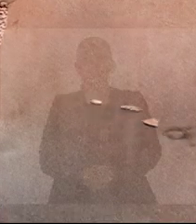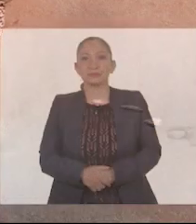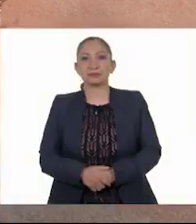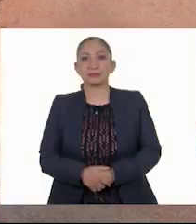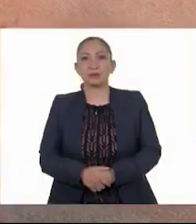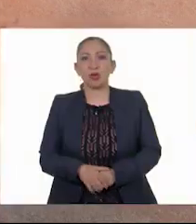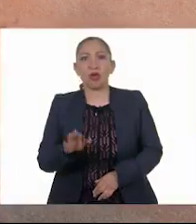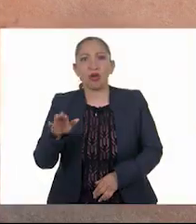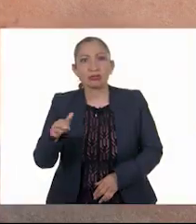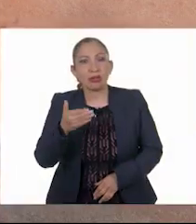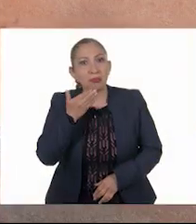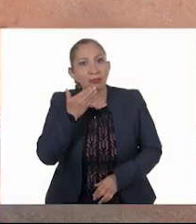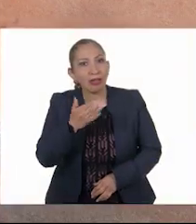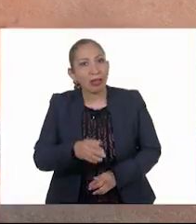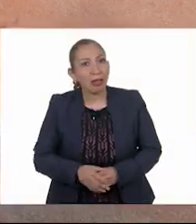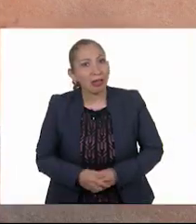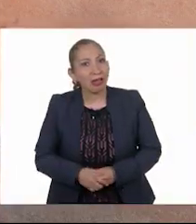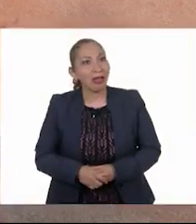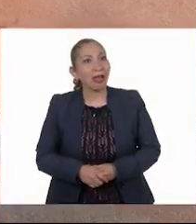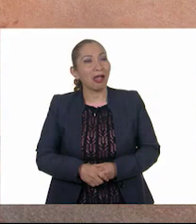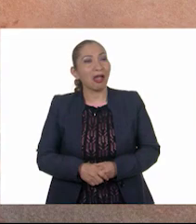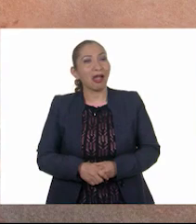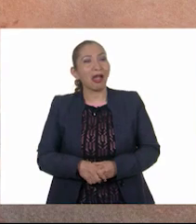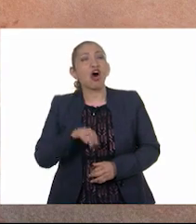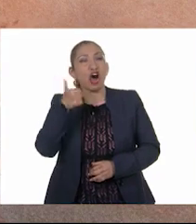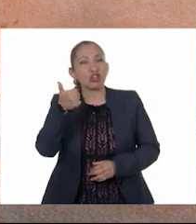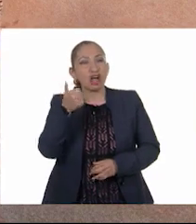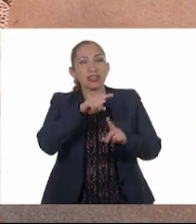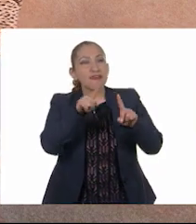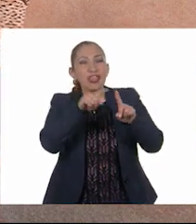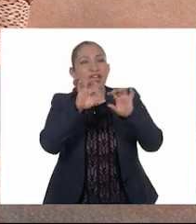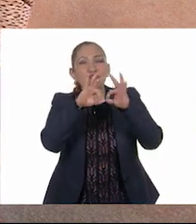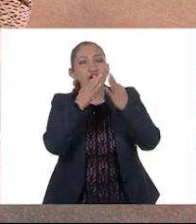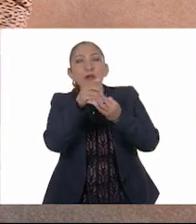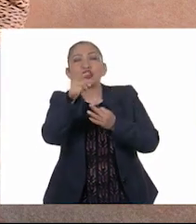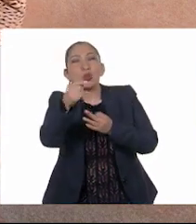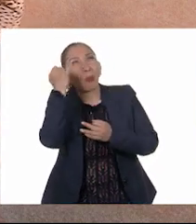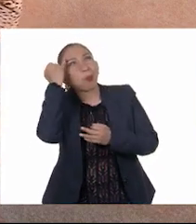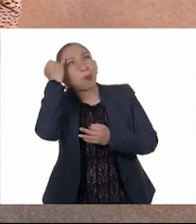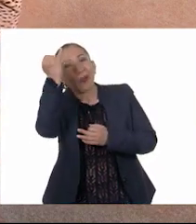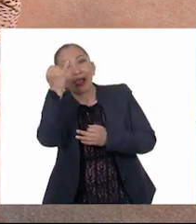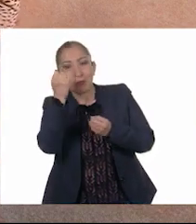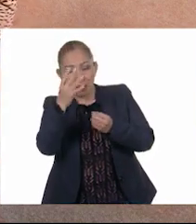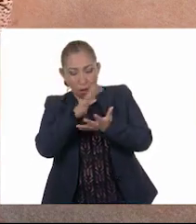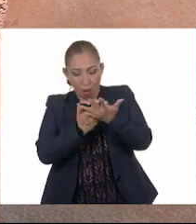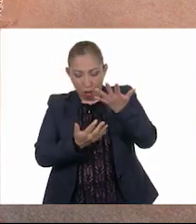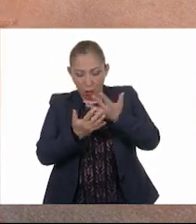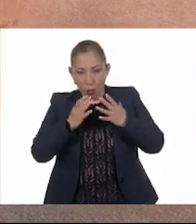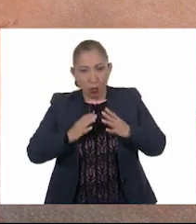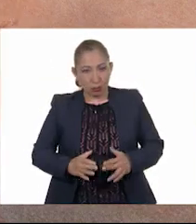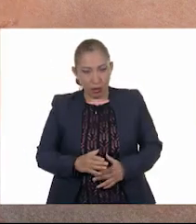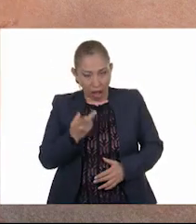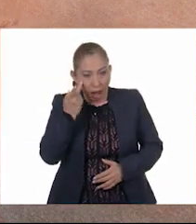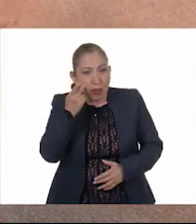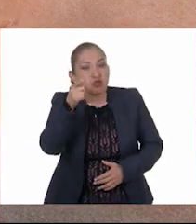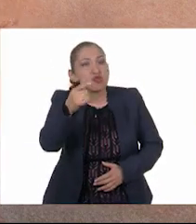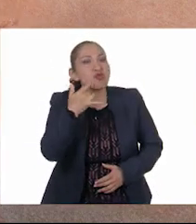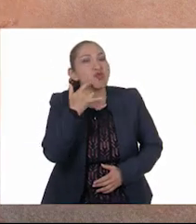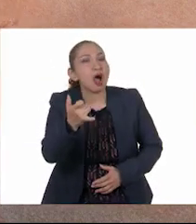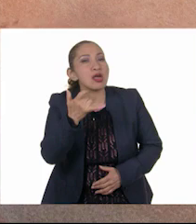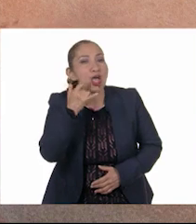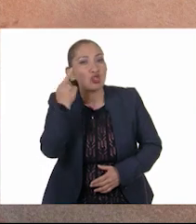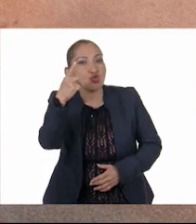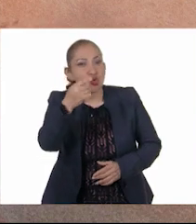Oye, muy bien. ¿Qué otras combinaciones de ritmos podríamos asociar con las imágenes? Te reto a intentar tu